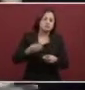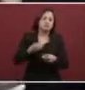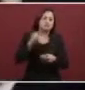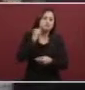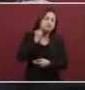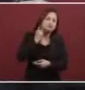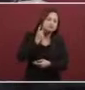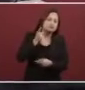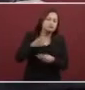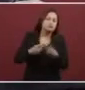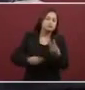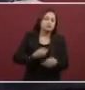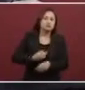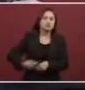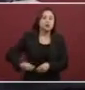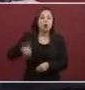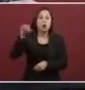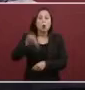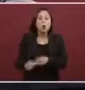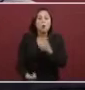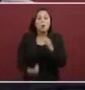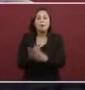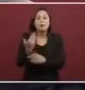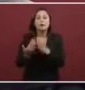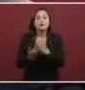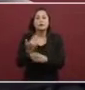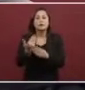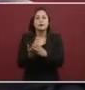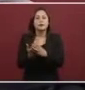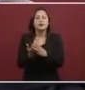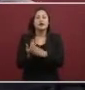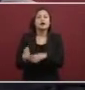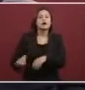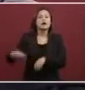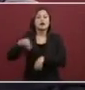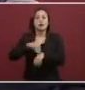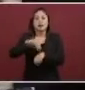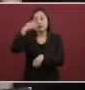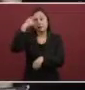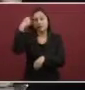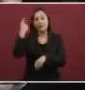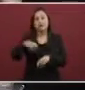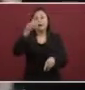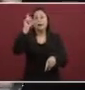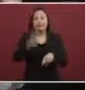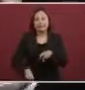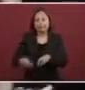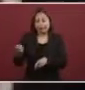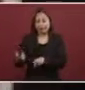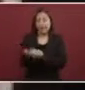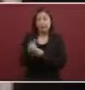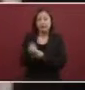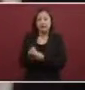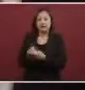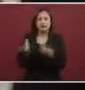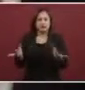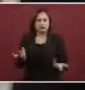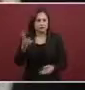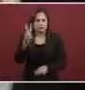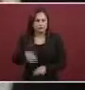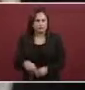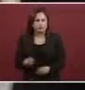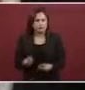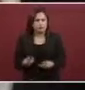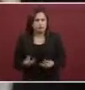mañana una iniciativa para desaparecer este canal, que es un ejemplo de productividad. Si no me cree, échele un ojo, también le voy a decir,